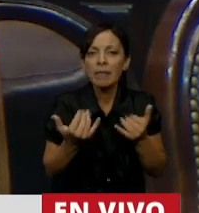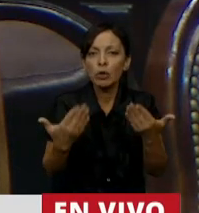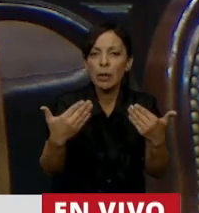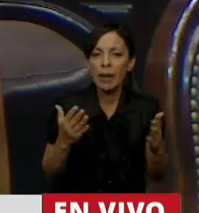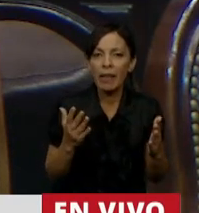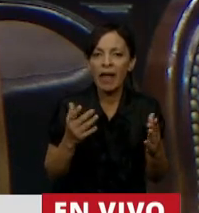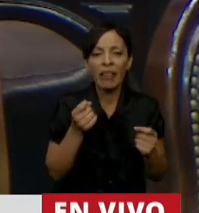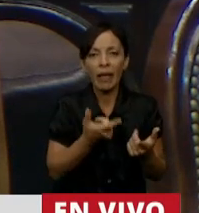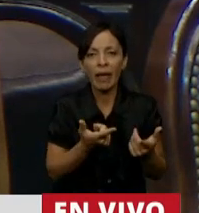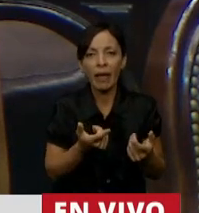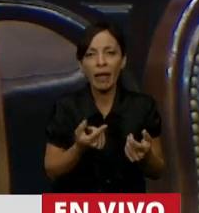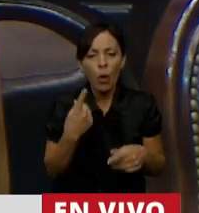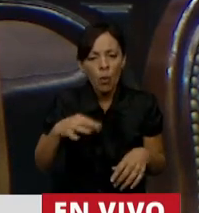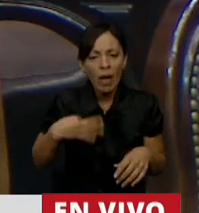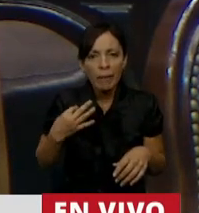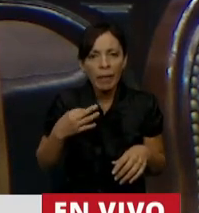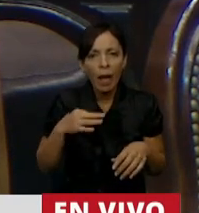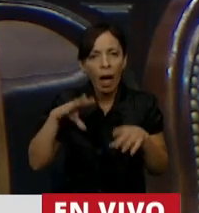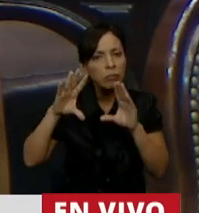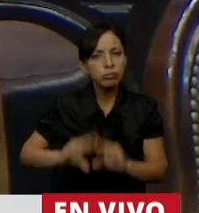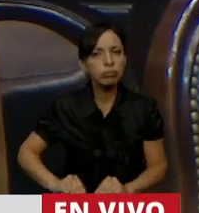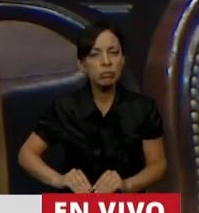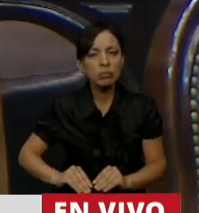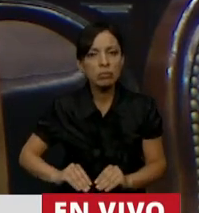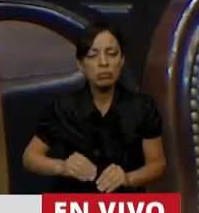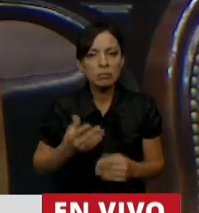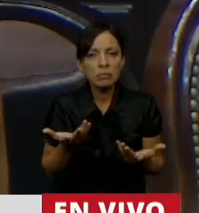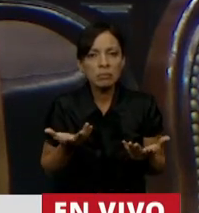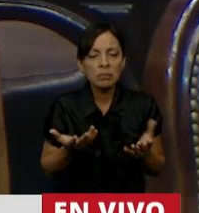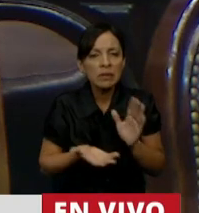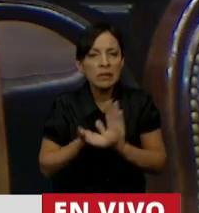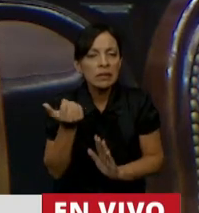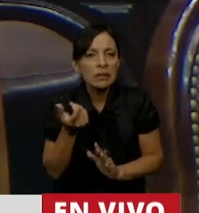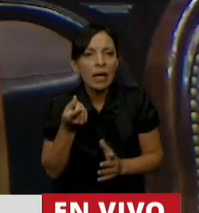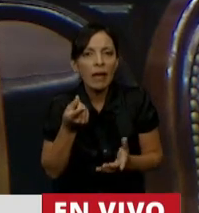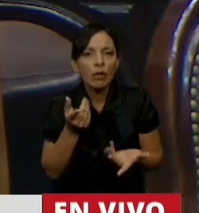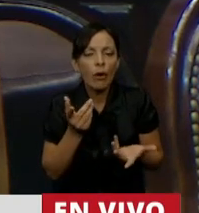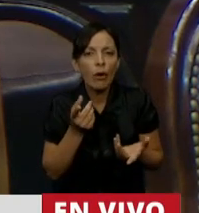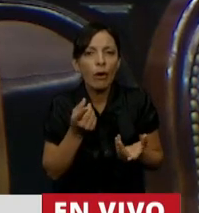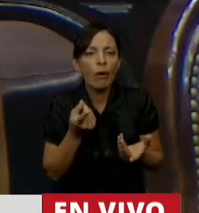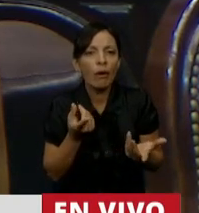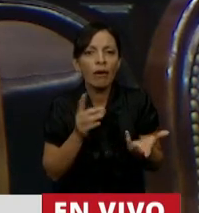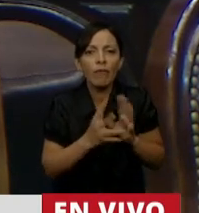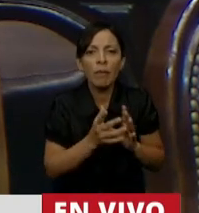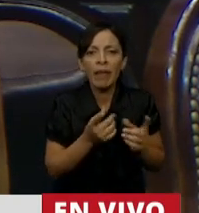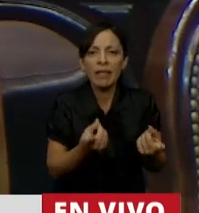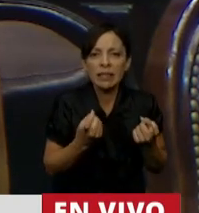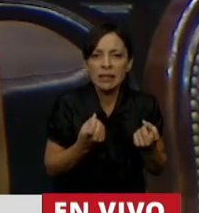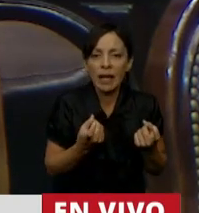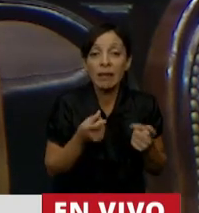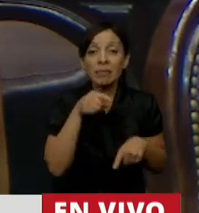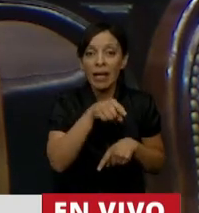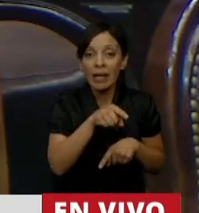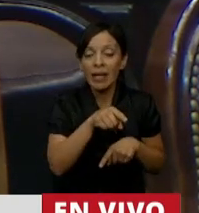posibilidad de eliminar una vida sacando el estado de necesidad, que es justamente lo que la